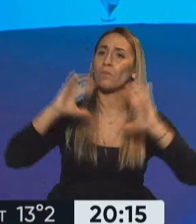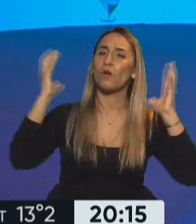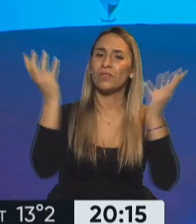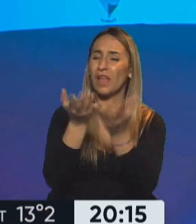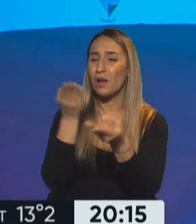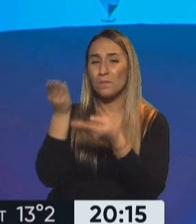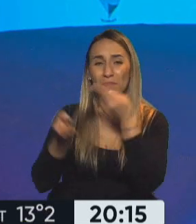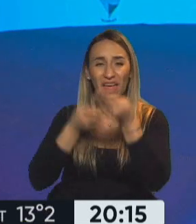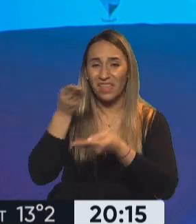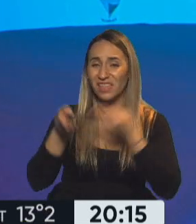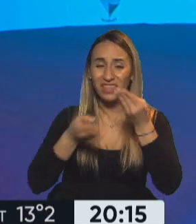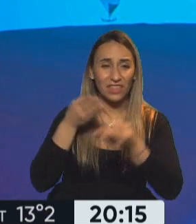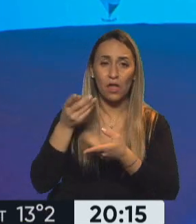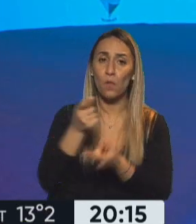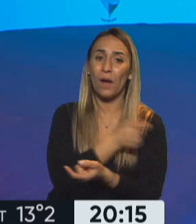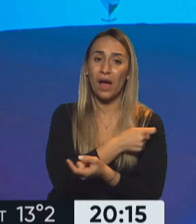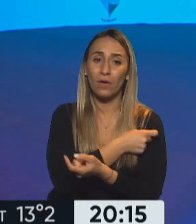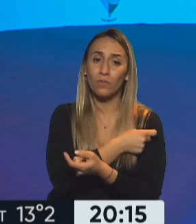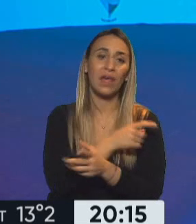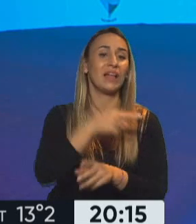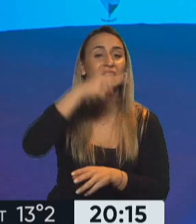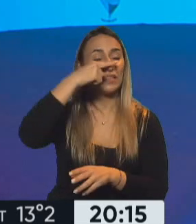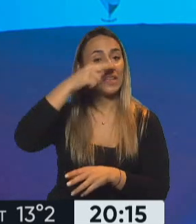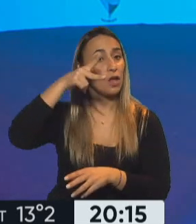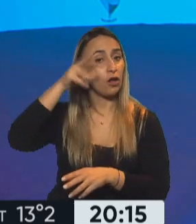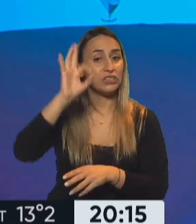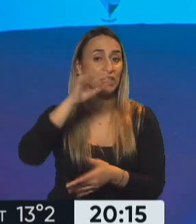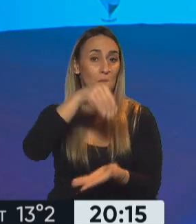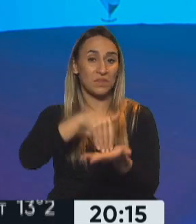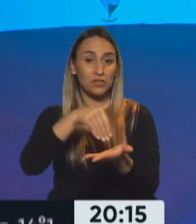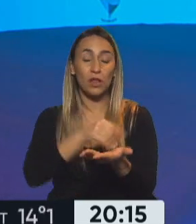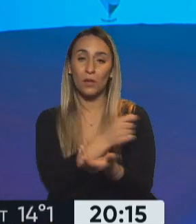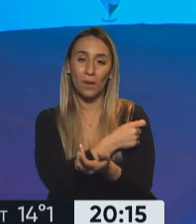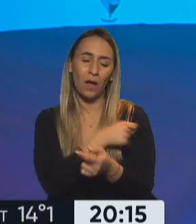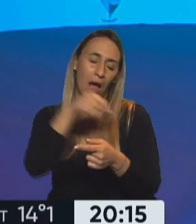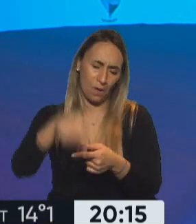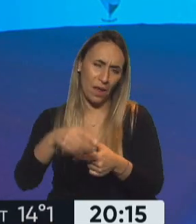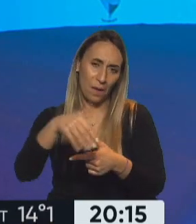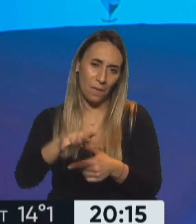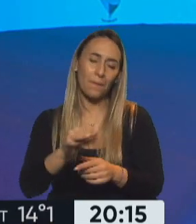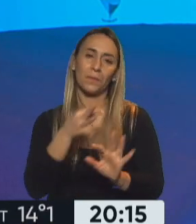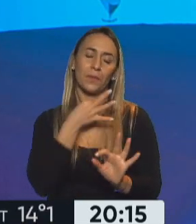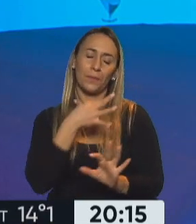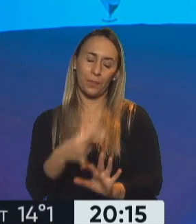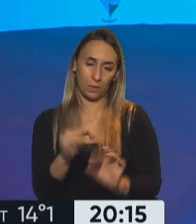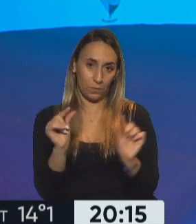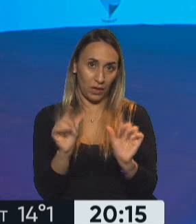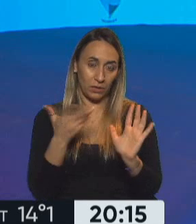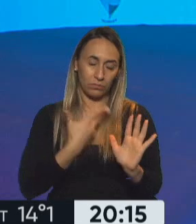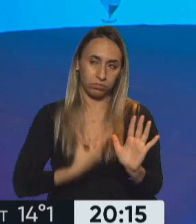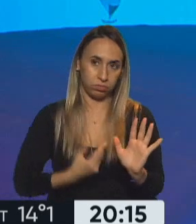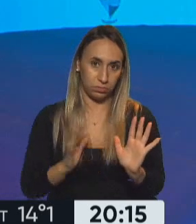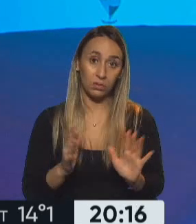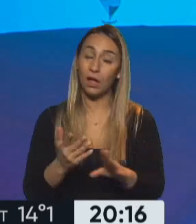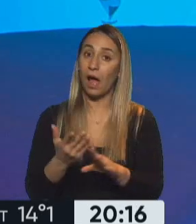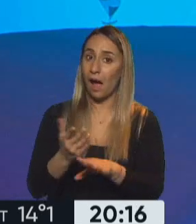por 780 millones de vacunas. Saben ustedes que esto ahora se va regularizando un poco, pero en principio los países firmaban contratos